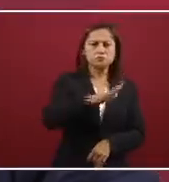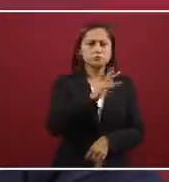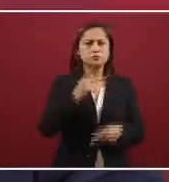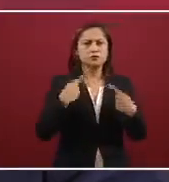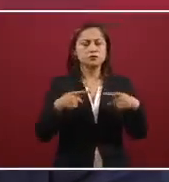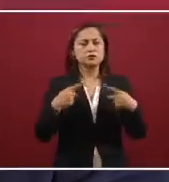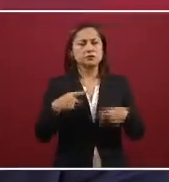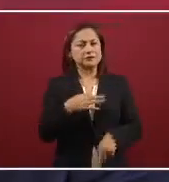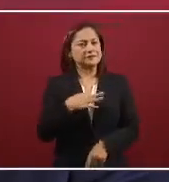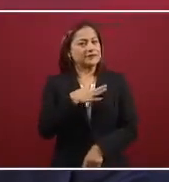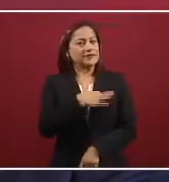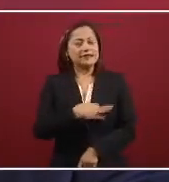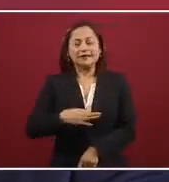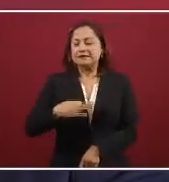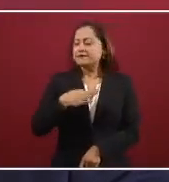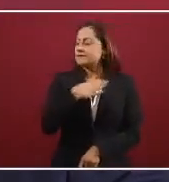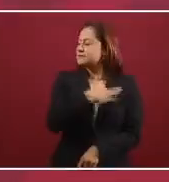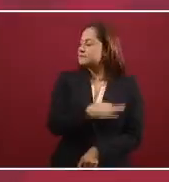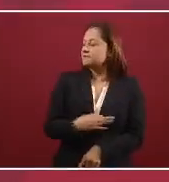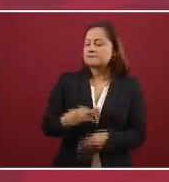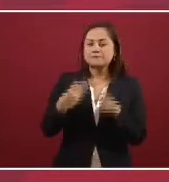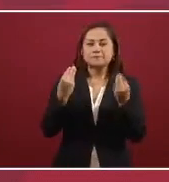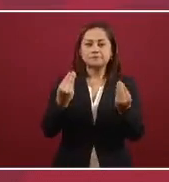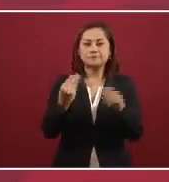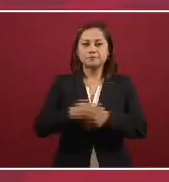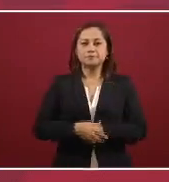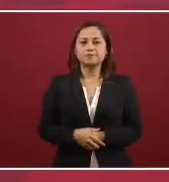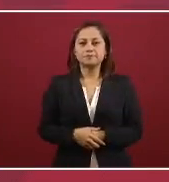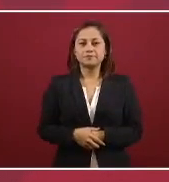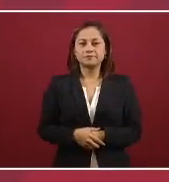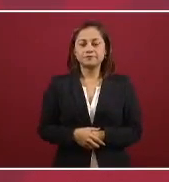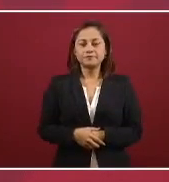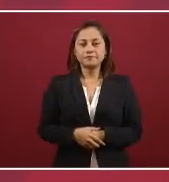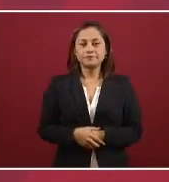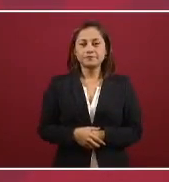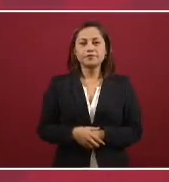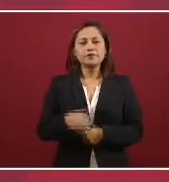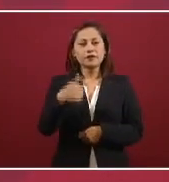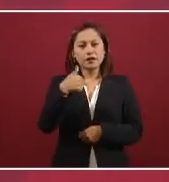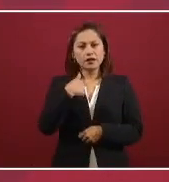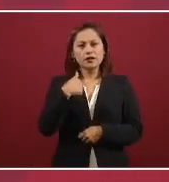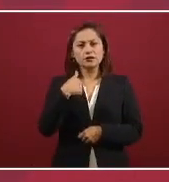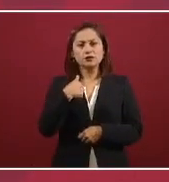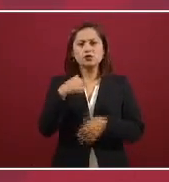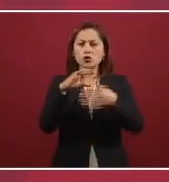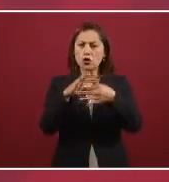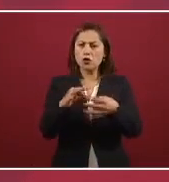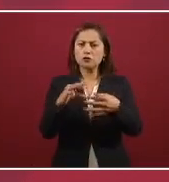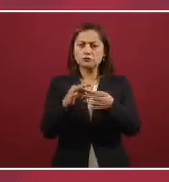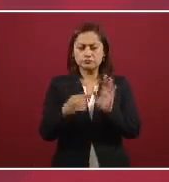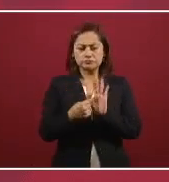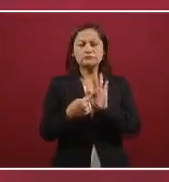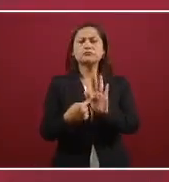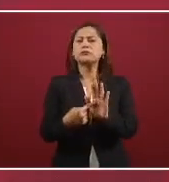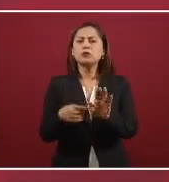Y me voy a apoyar en una encuesta que hizo el